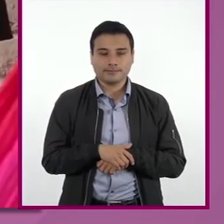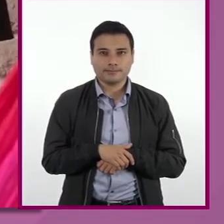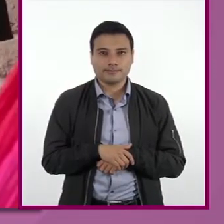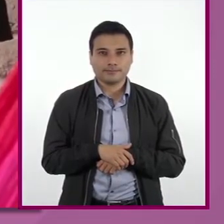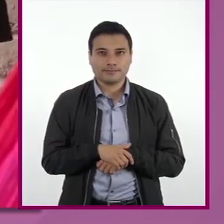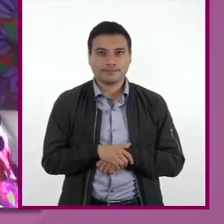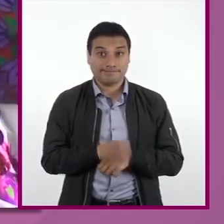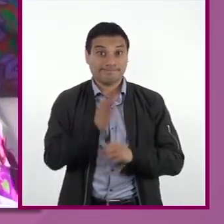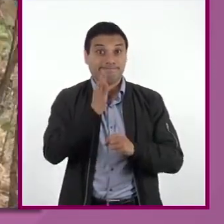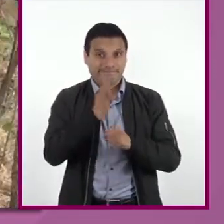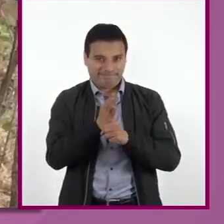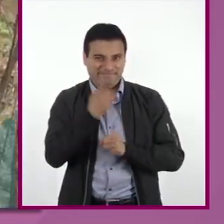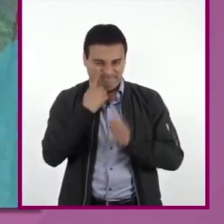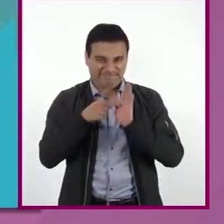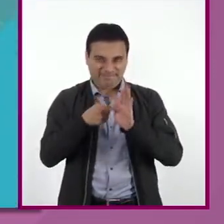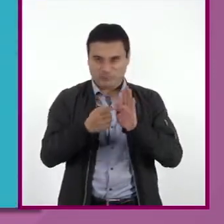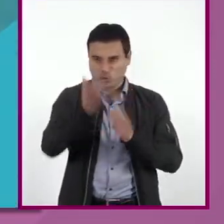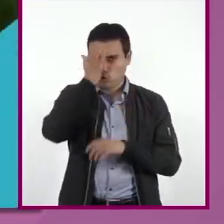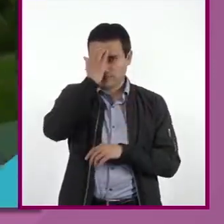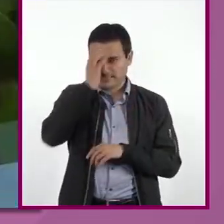Vamos a conocer algunos de ellos.